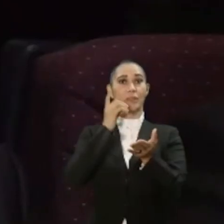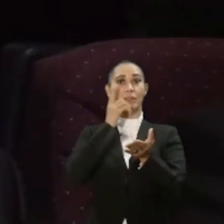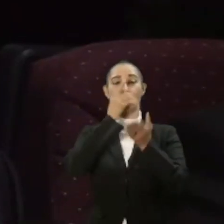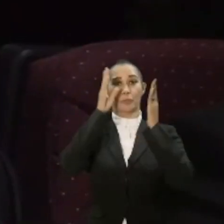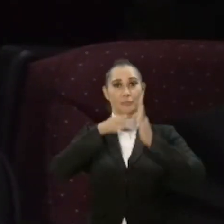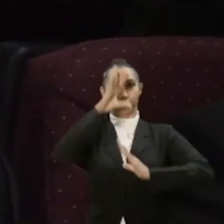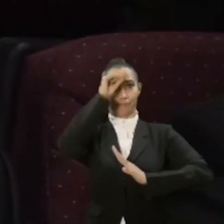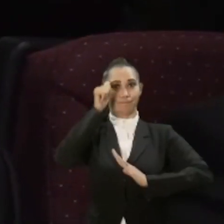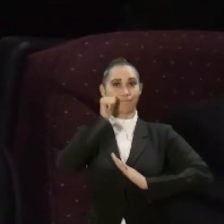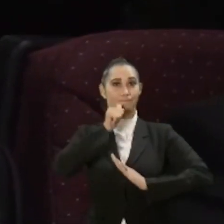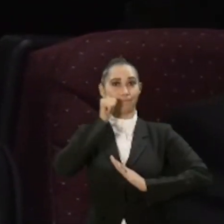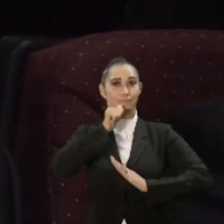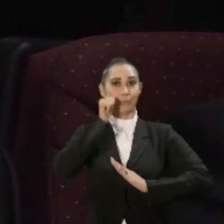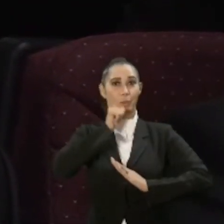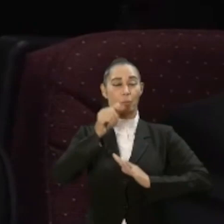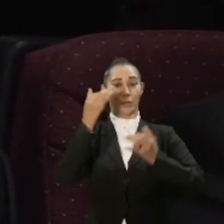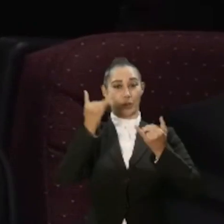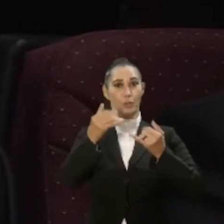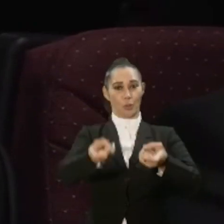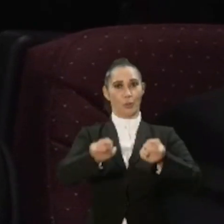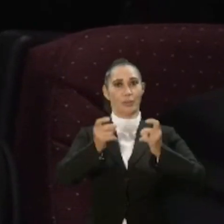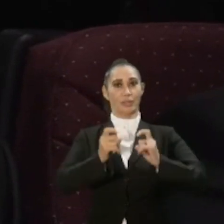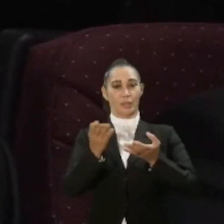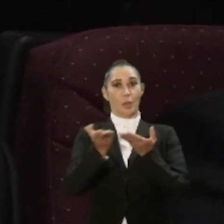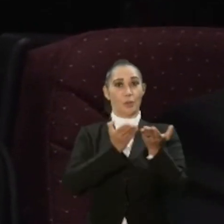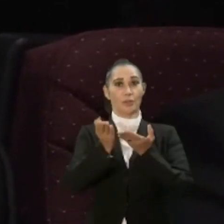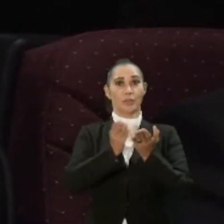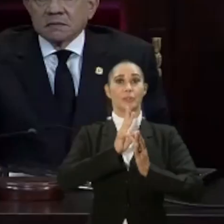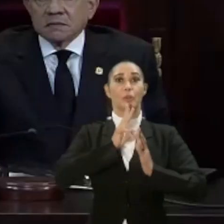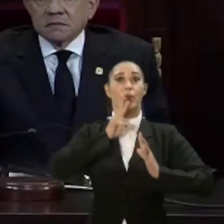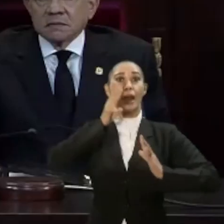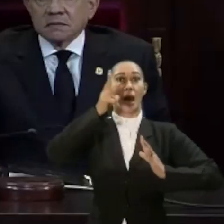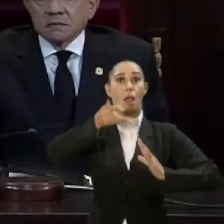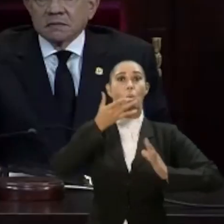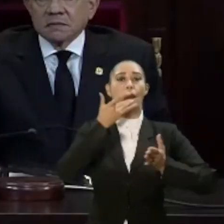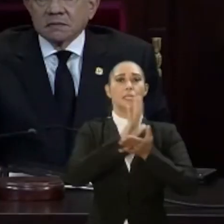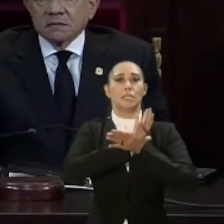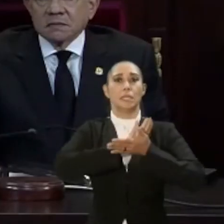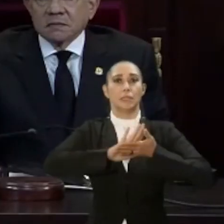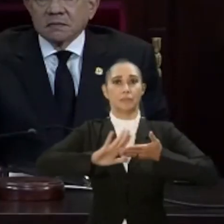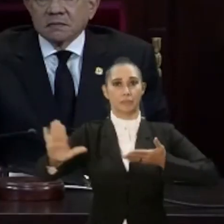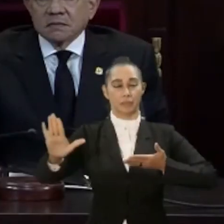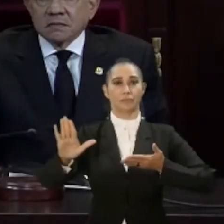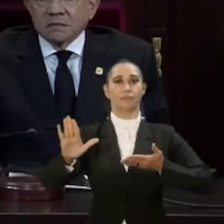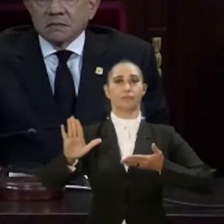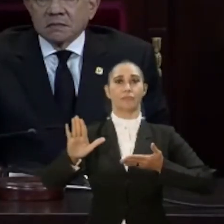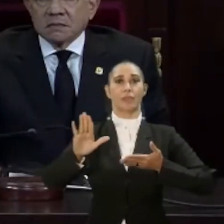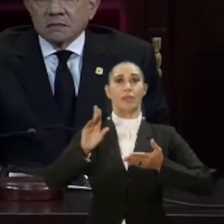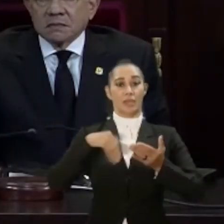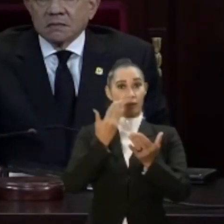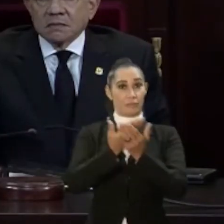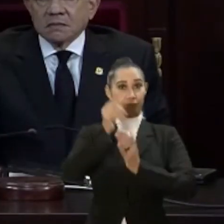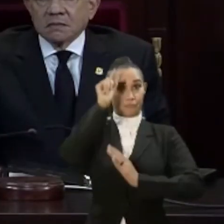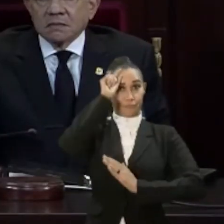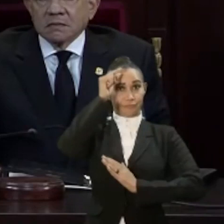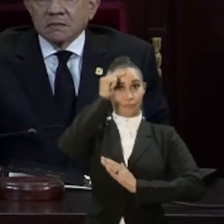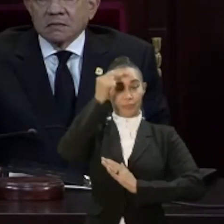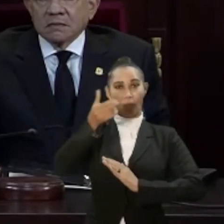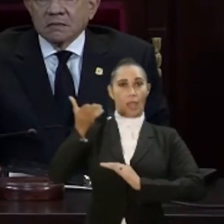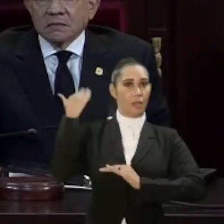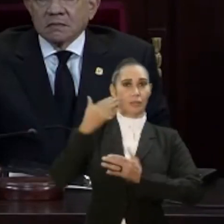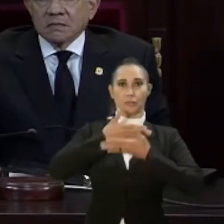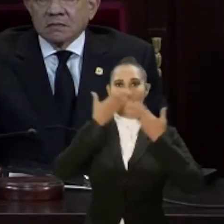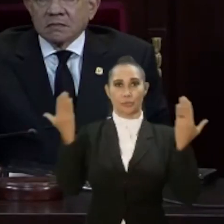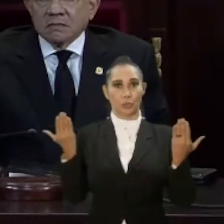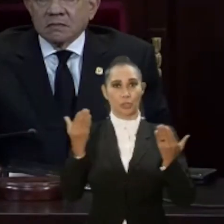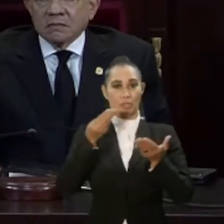y dominicanas que reciben hoy un servicio de agua potable de calidad y que a nuestra llegada al gobierno carecían de él